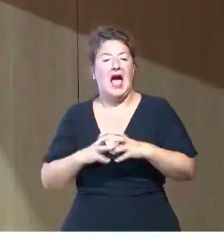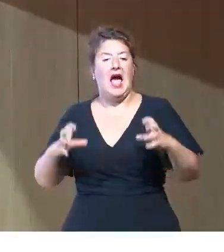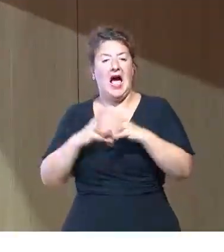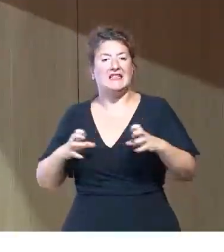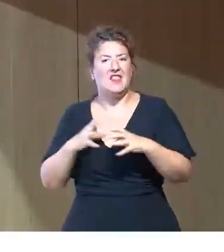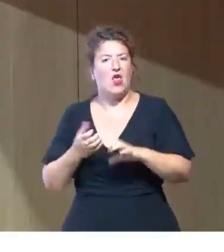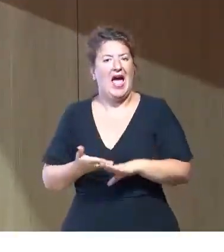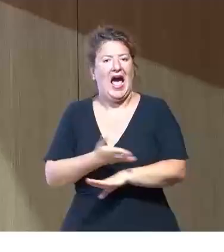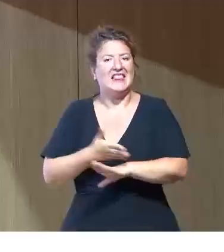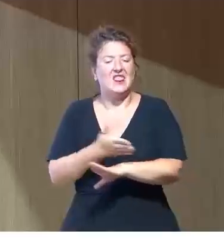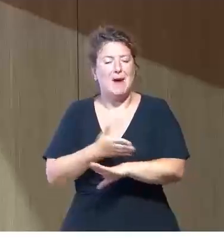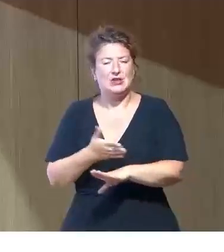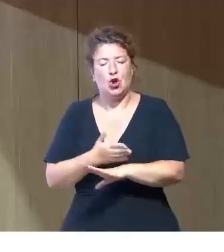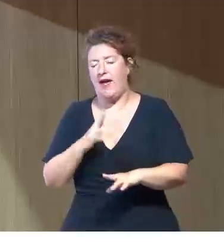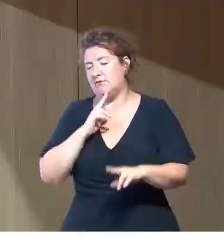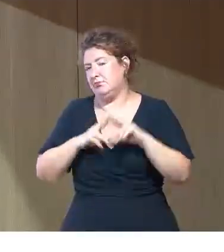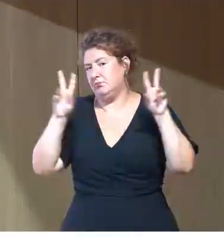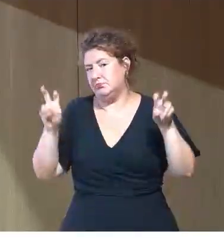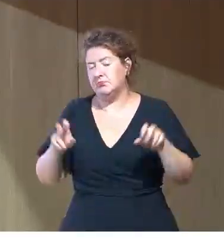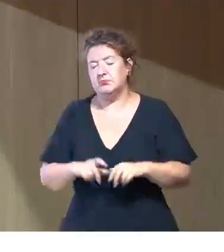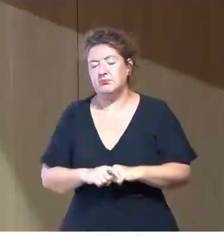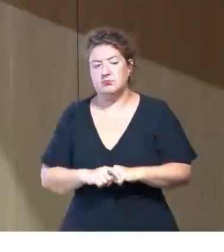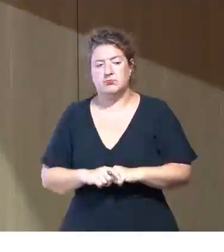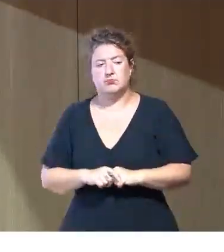anticipatoria hacia determinadas cuestiones